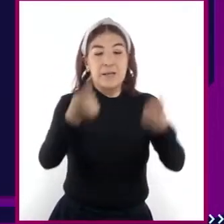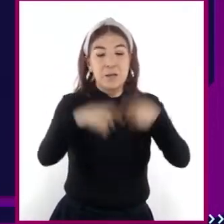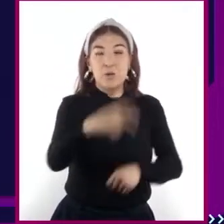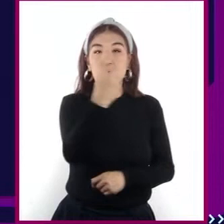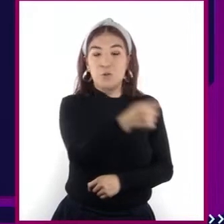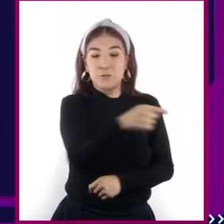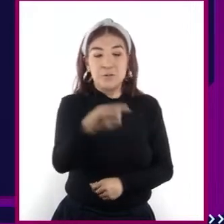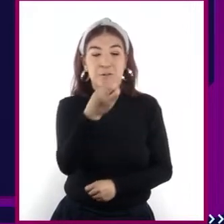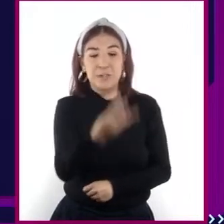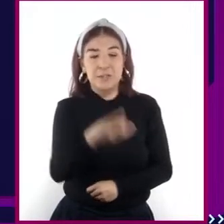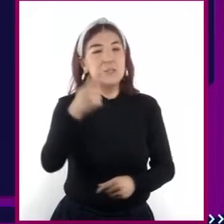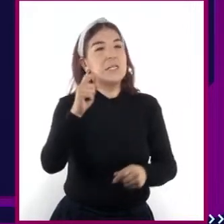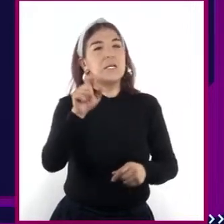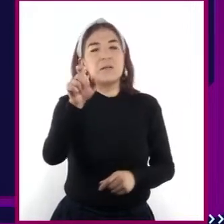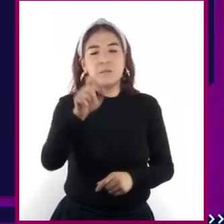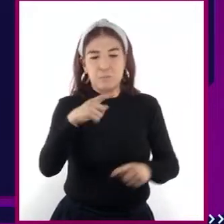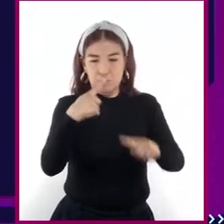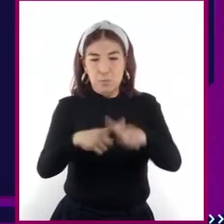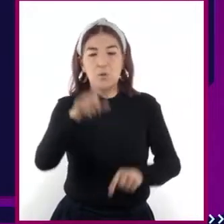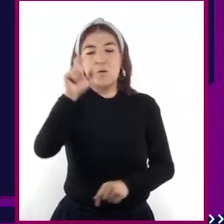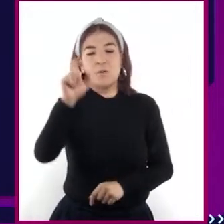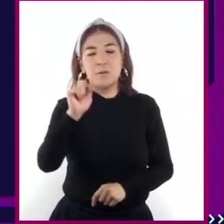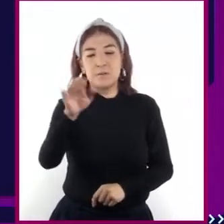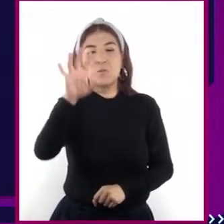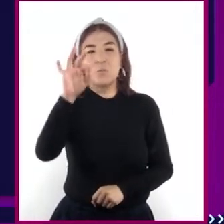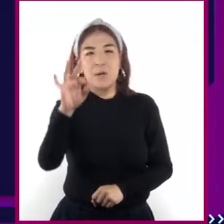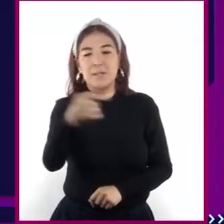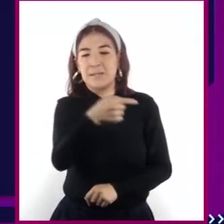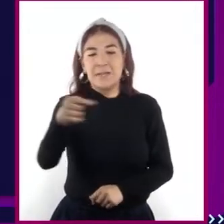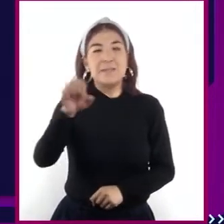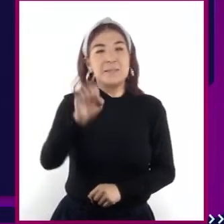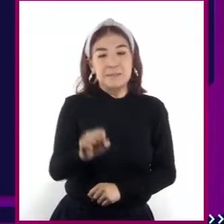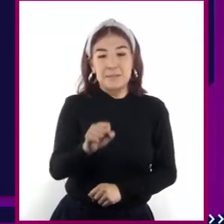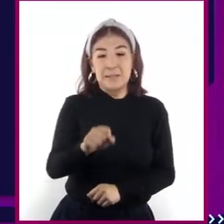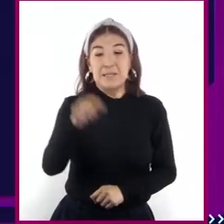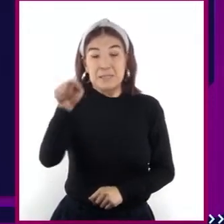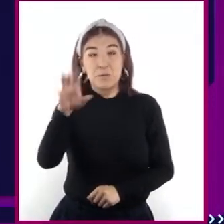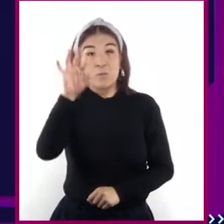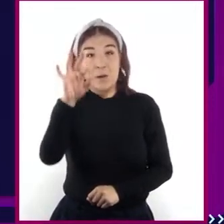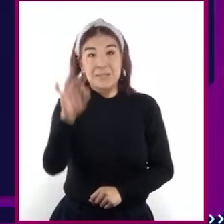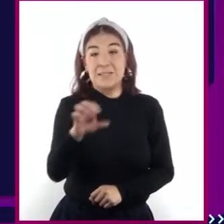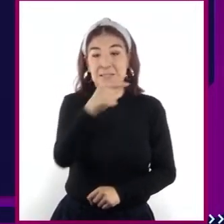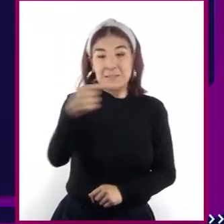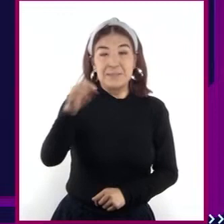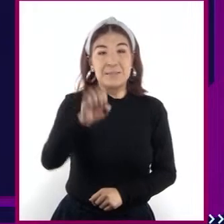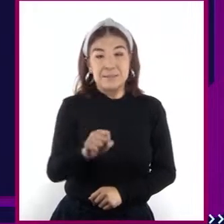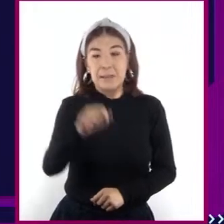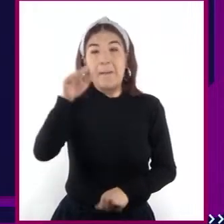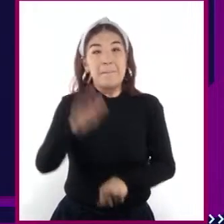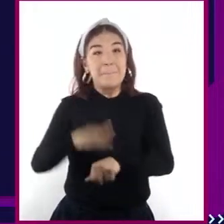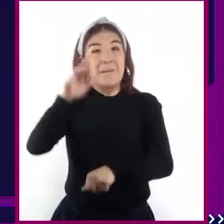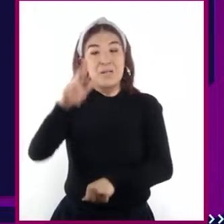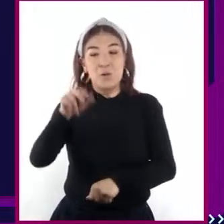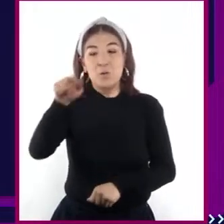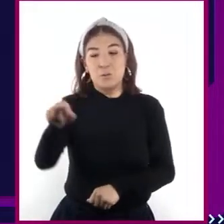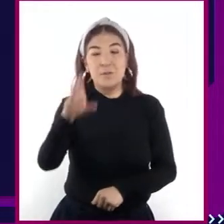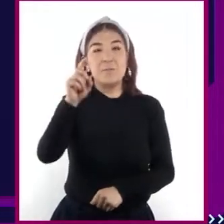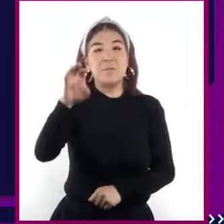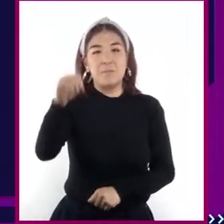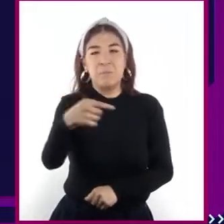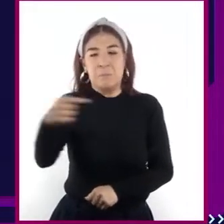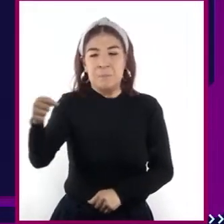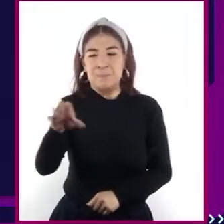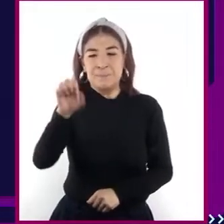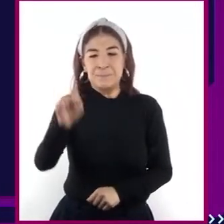es igual a 40/60. Entonces, 40/60 es mayor que 39/60. Por lo